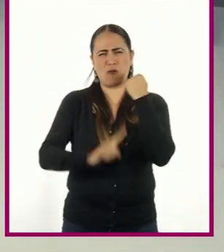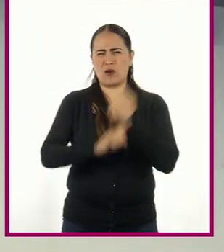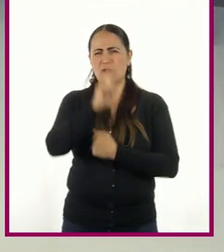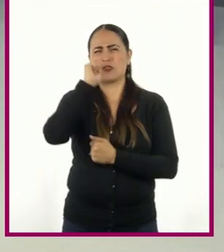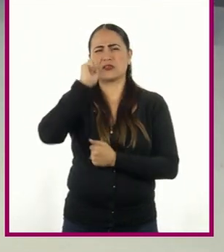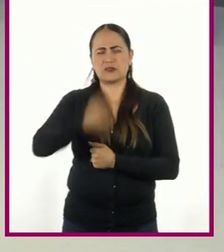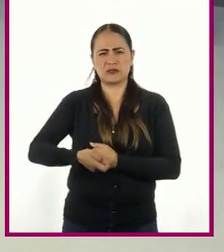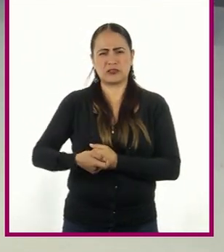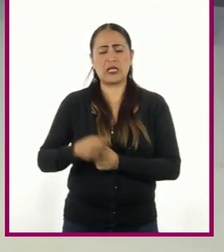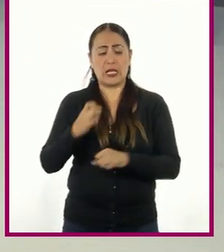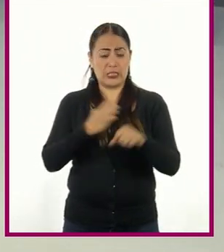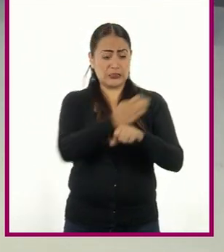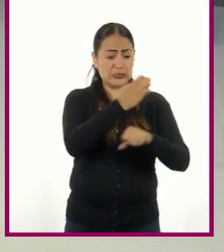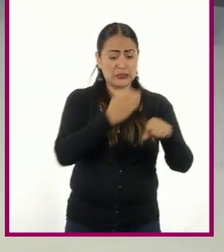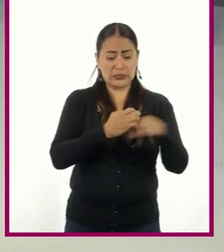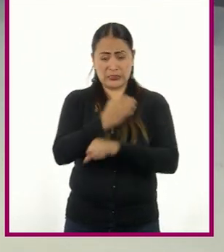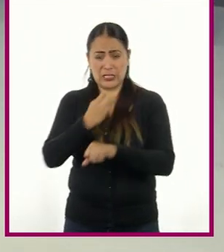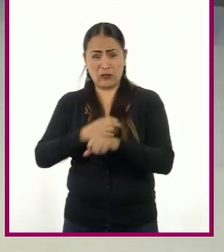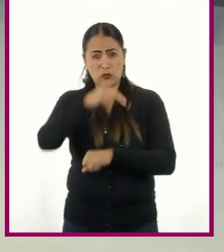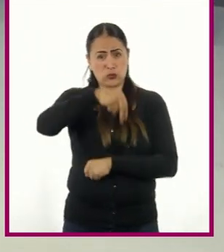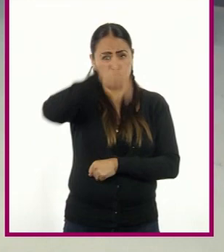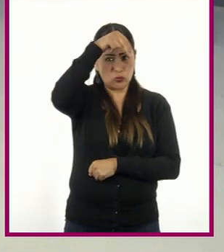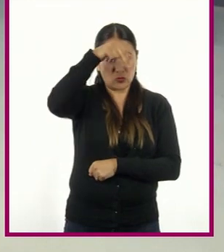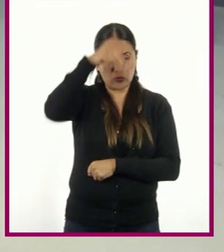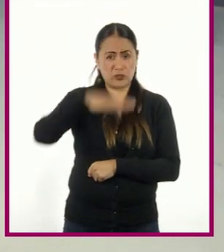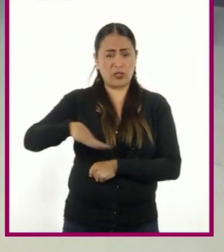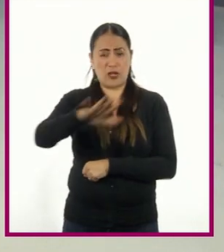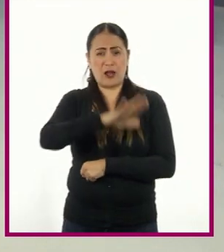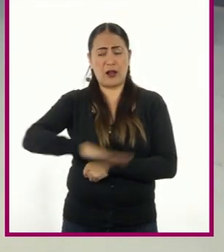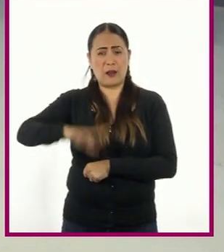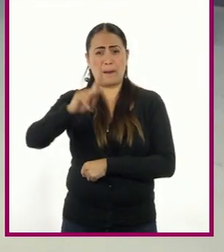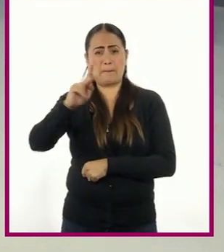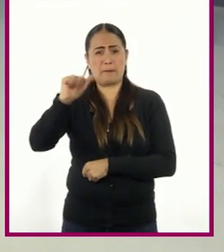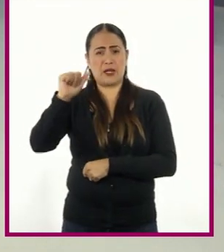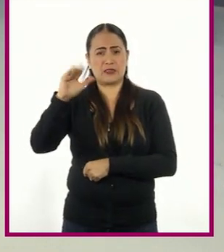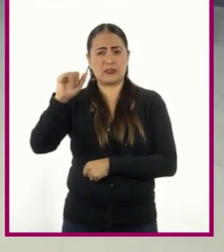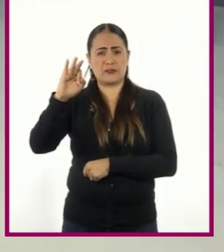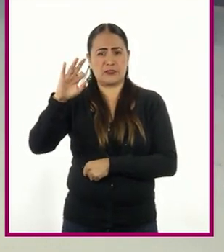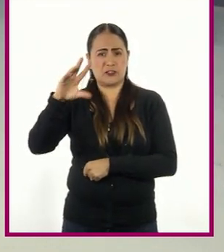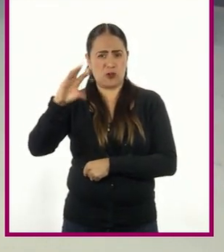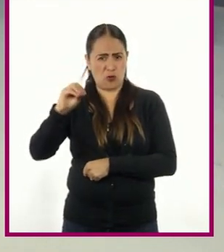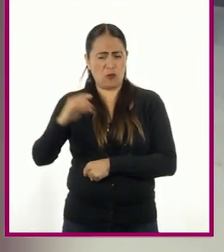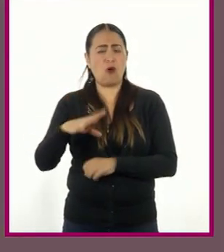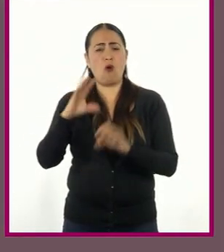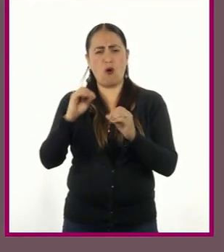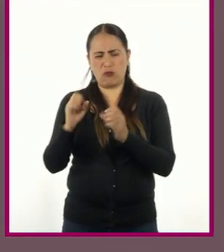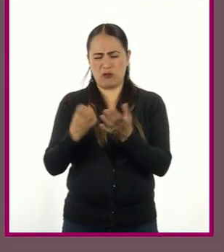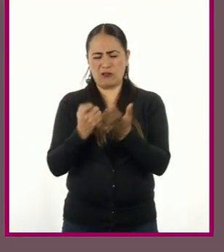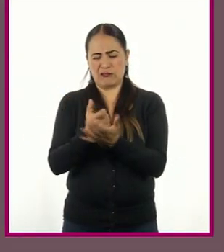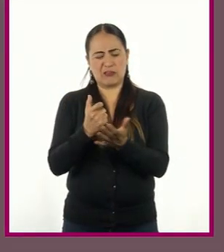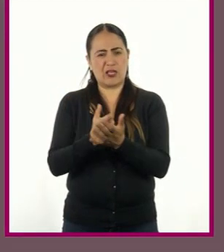violencia que se vive en algunos estados del norte y del Pacífico, o bien debido a las condiciones económicas que existen.